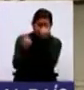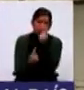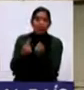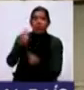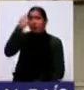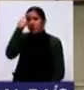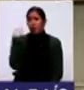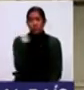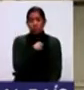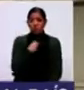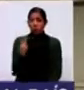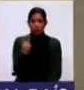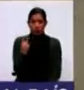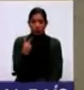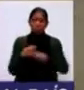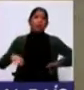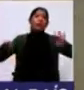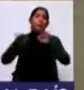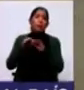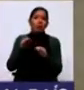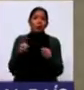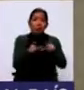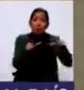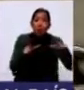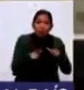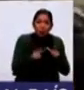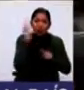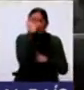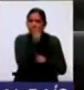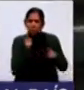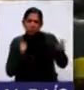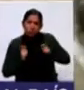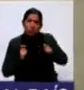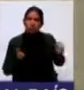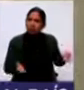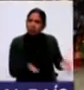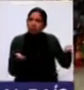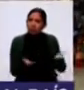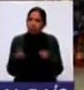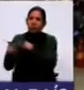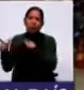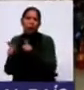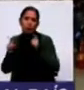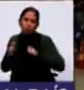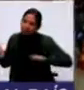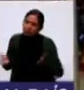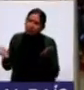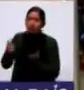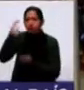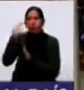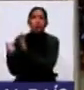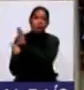principales políticas que persigue el Ministerio de Desarrollo Productivo y Economía Plural a través del Viceministerio de Turismo. También